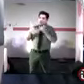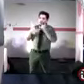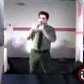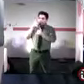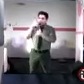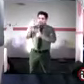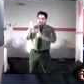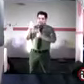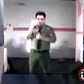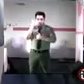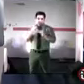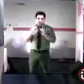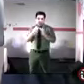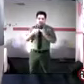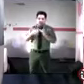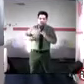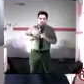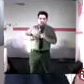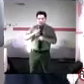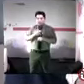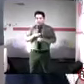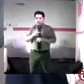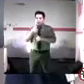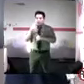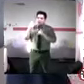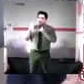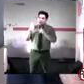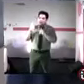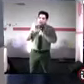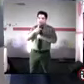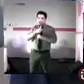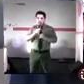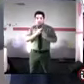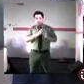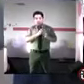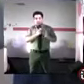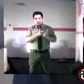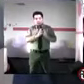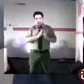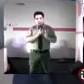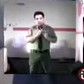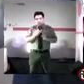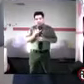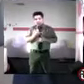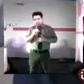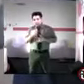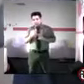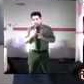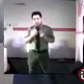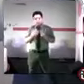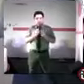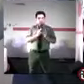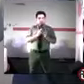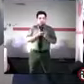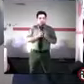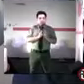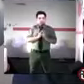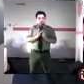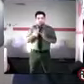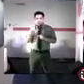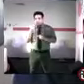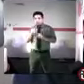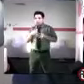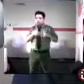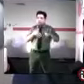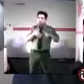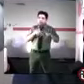de la casa de gobierno y por grupos de WhatsApp el Partido Acción Nacional invita a ir a acompañar esta